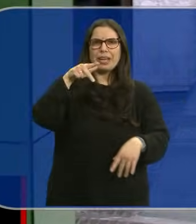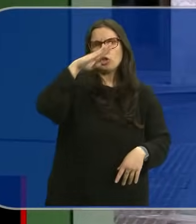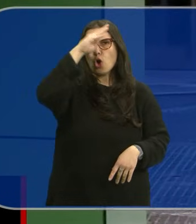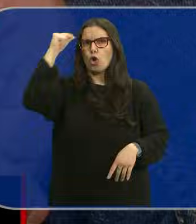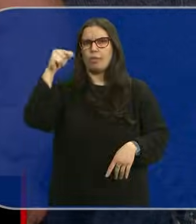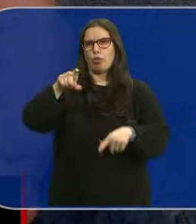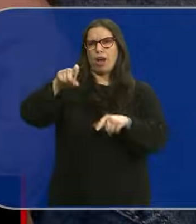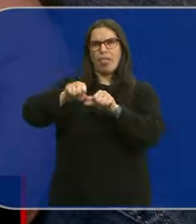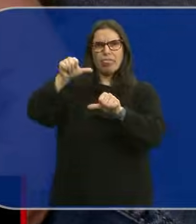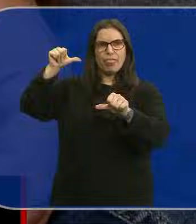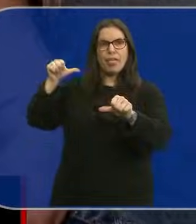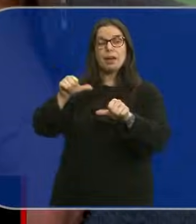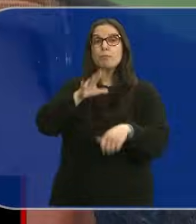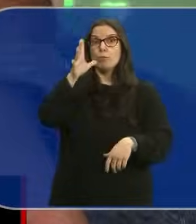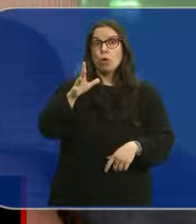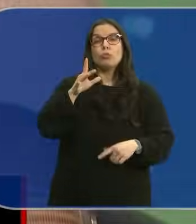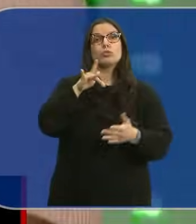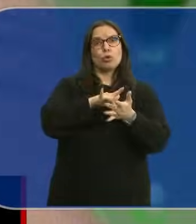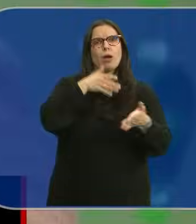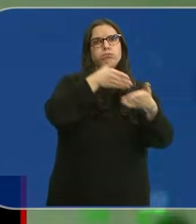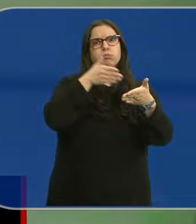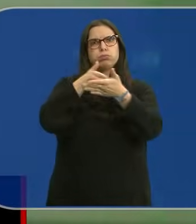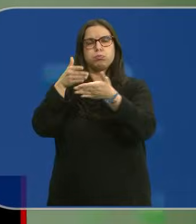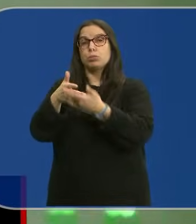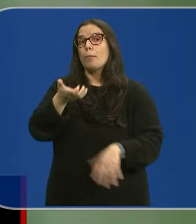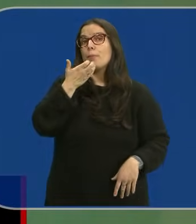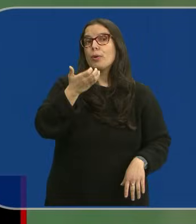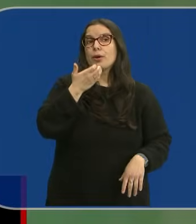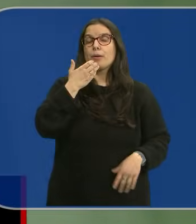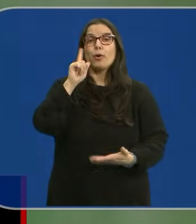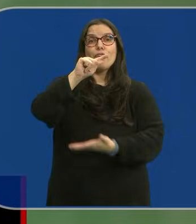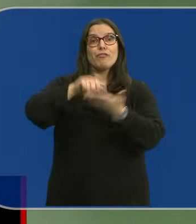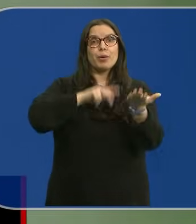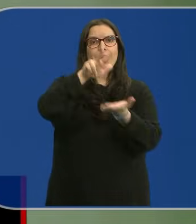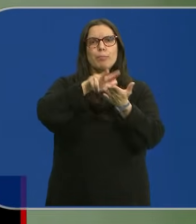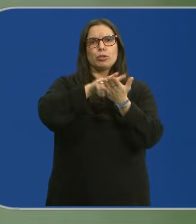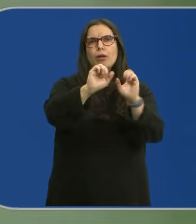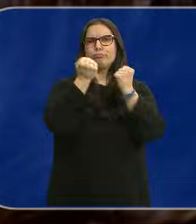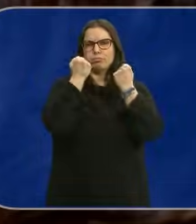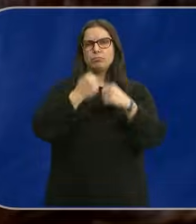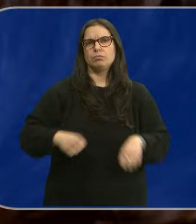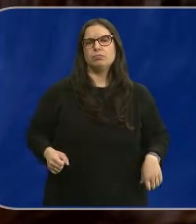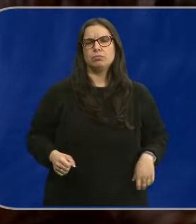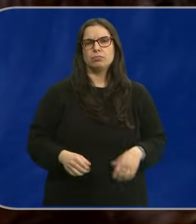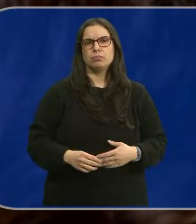olvido oncológico para no encontrar dificultades a la hora, por ejemplo, de firmar una hipoteca.